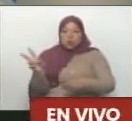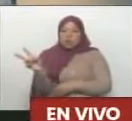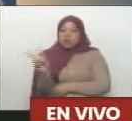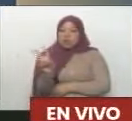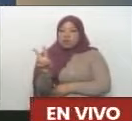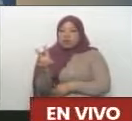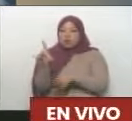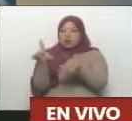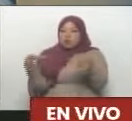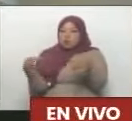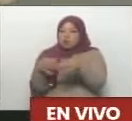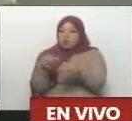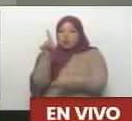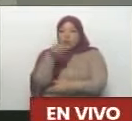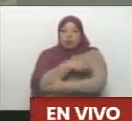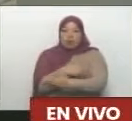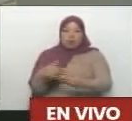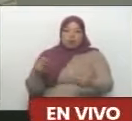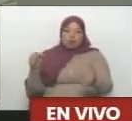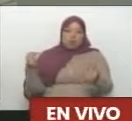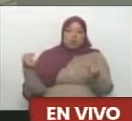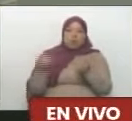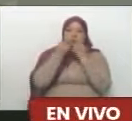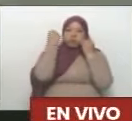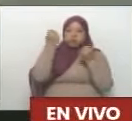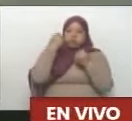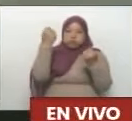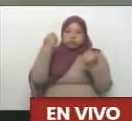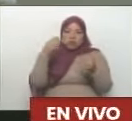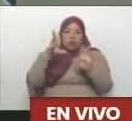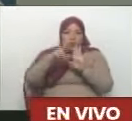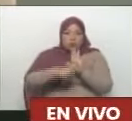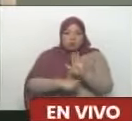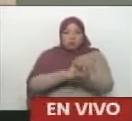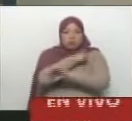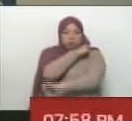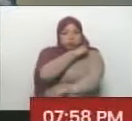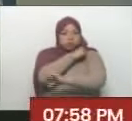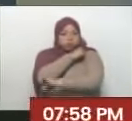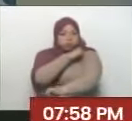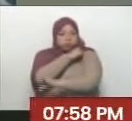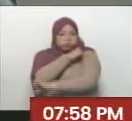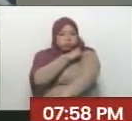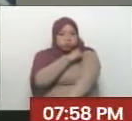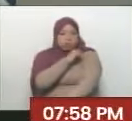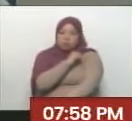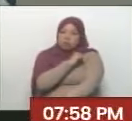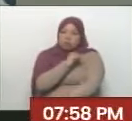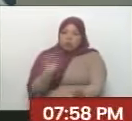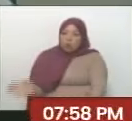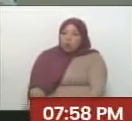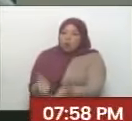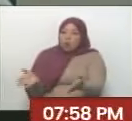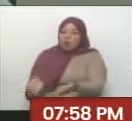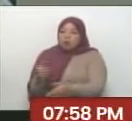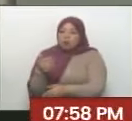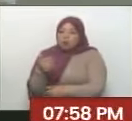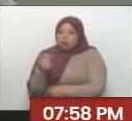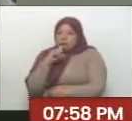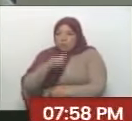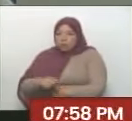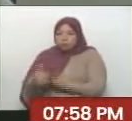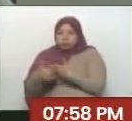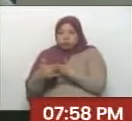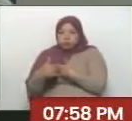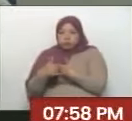puede calificar a ese 1 millón de venezolanos como violentistas, como delincuentes, porque están promoviendo en esa gente un nivel de resentimiento y de respuesta